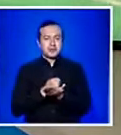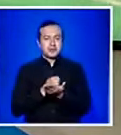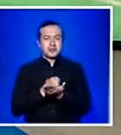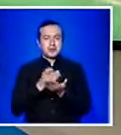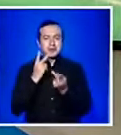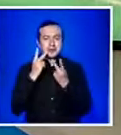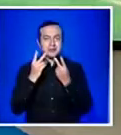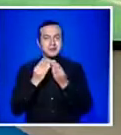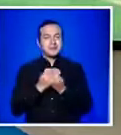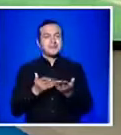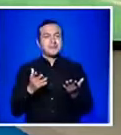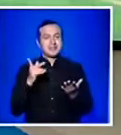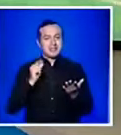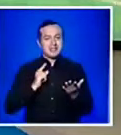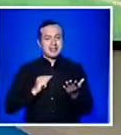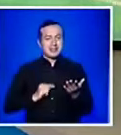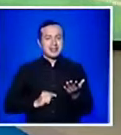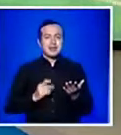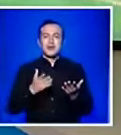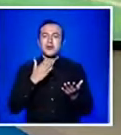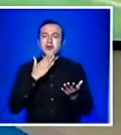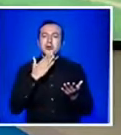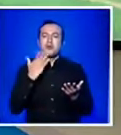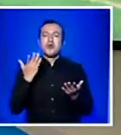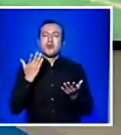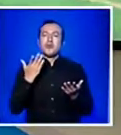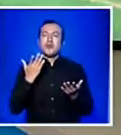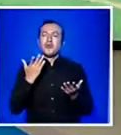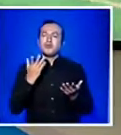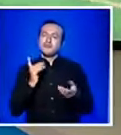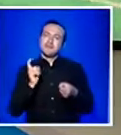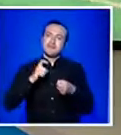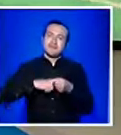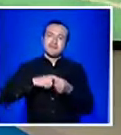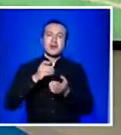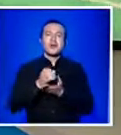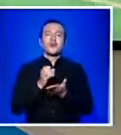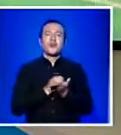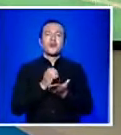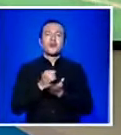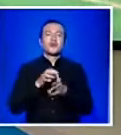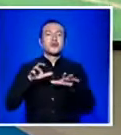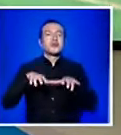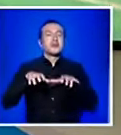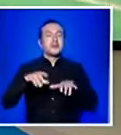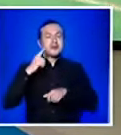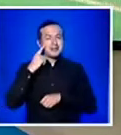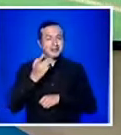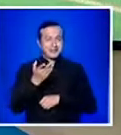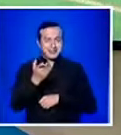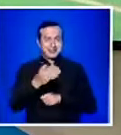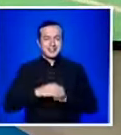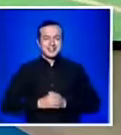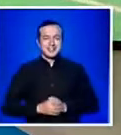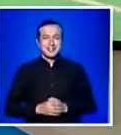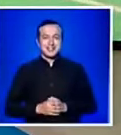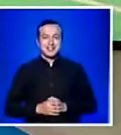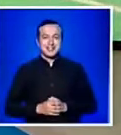ya para contarnos más detalles de cómo acceder a estos cursos con nuestras mascotitas. Andreita, adelante con la